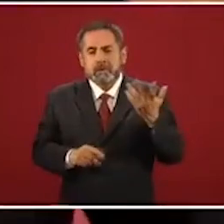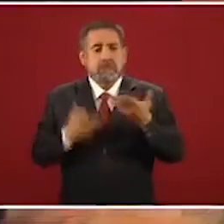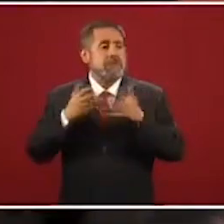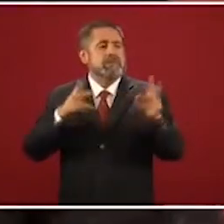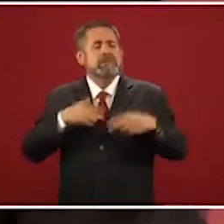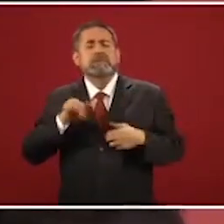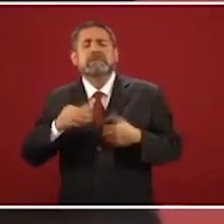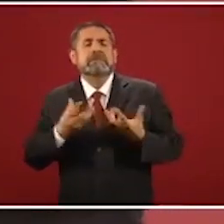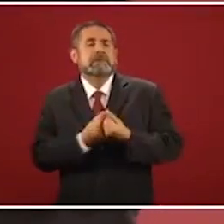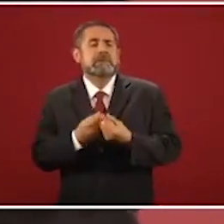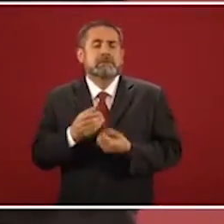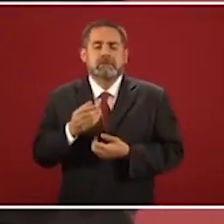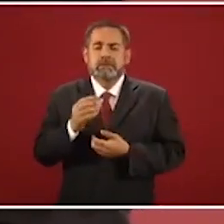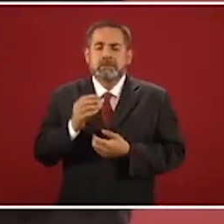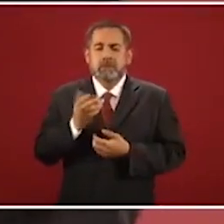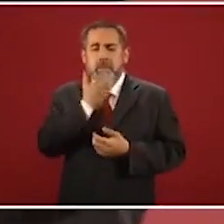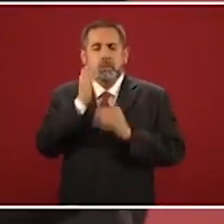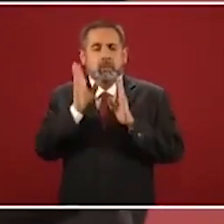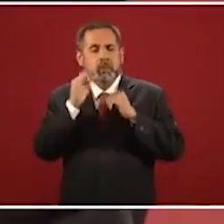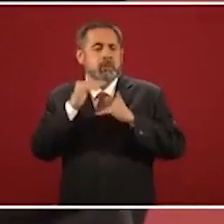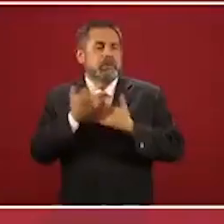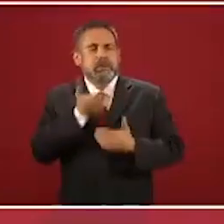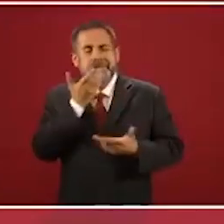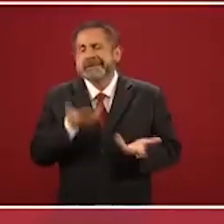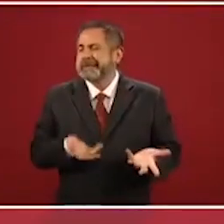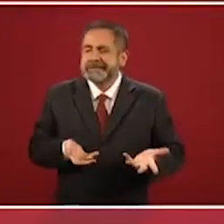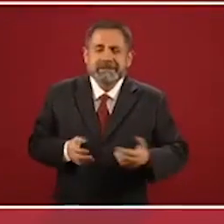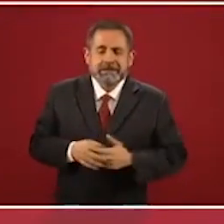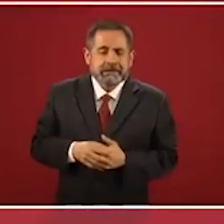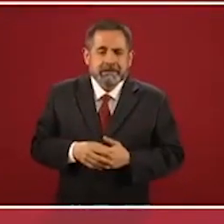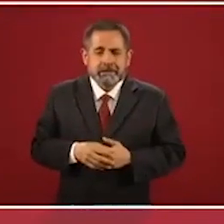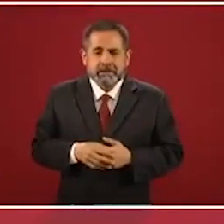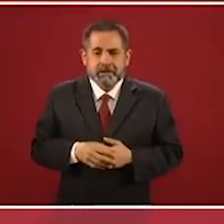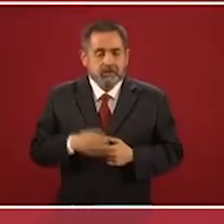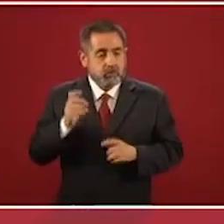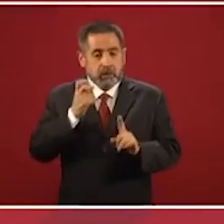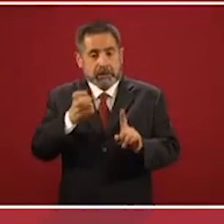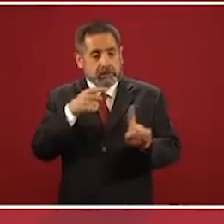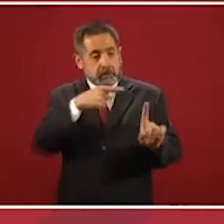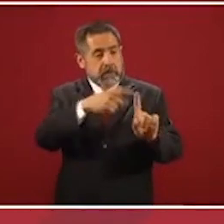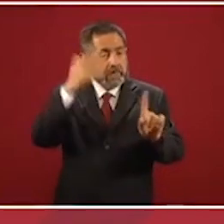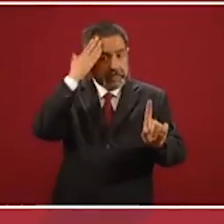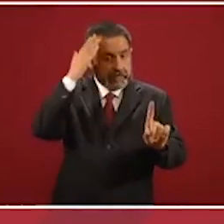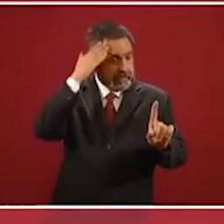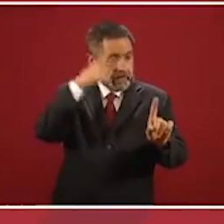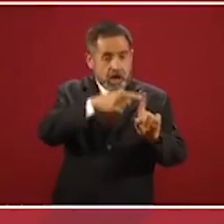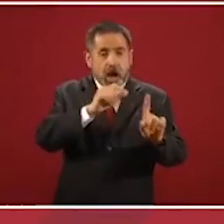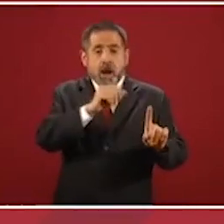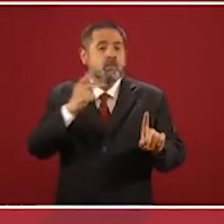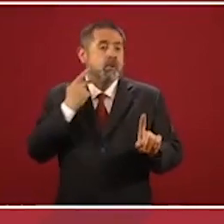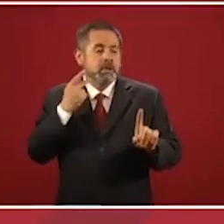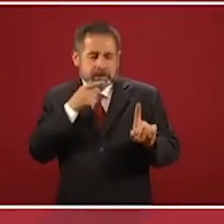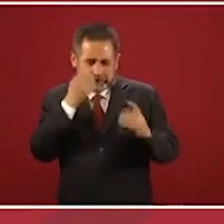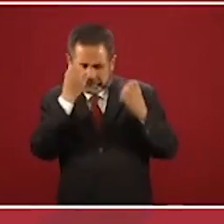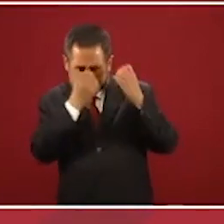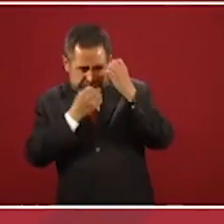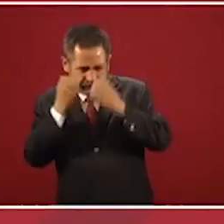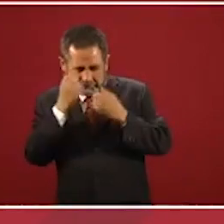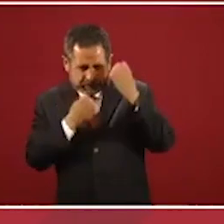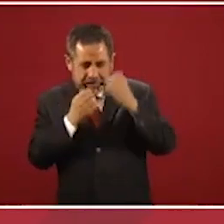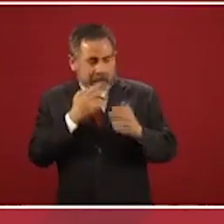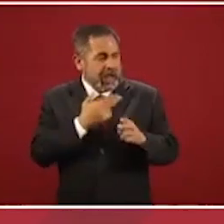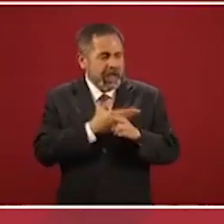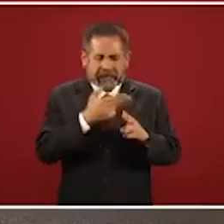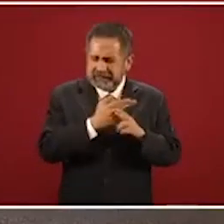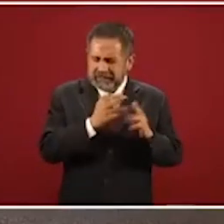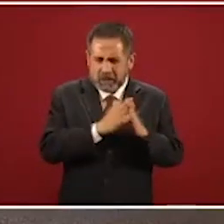personal médico de las fuerzas armadas sería integrado a las brigadas de vacunación anti cobit para acelerar la aplicación del biológico anunció el presidente de